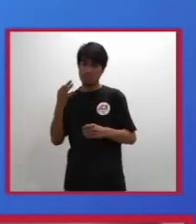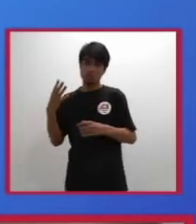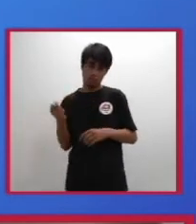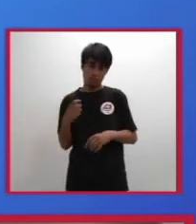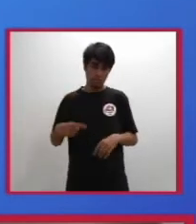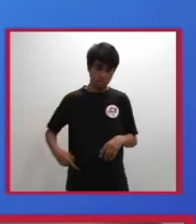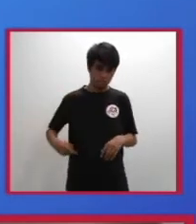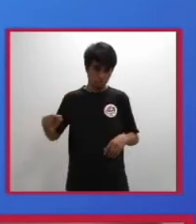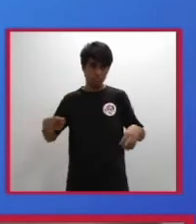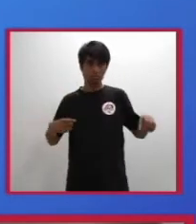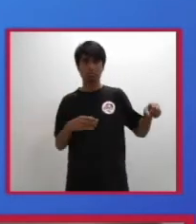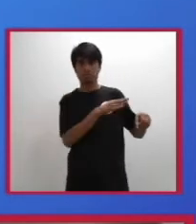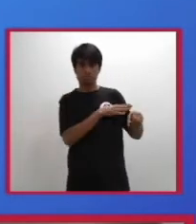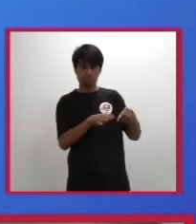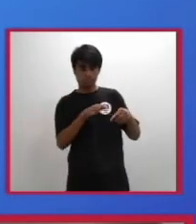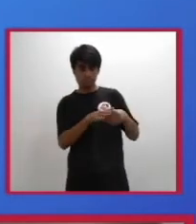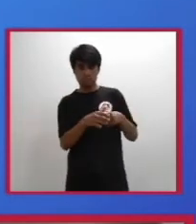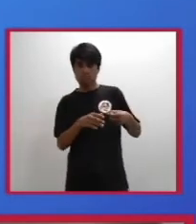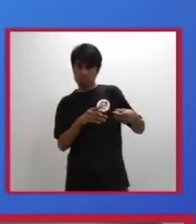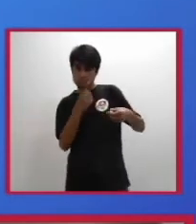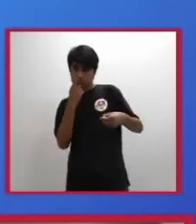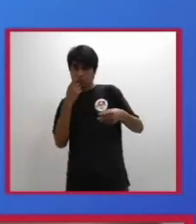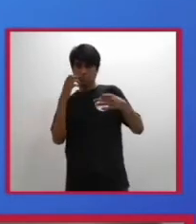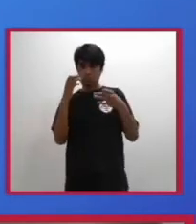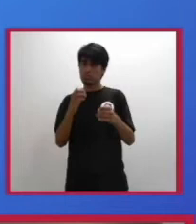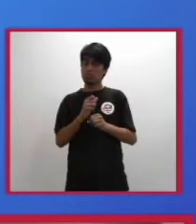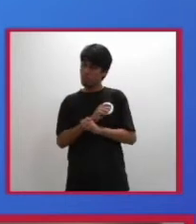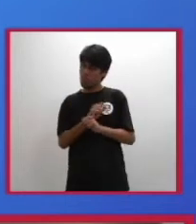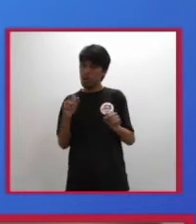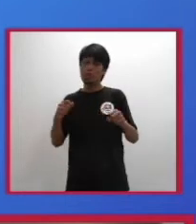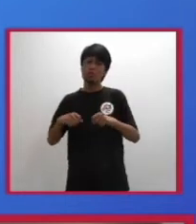seriedad o peligro, pero que pueden suceder.